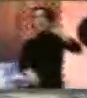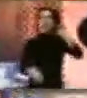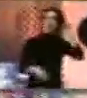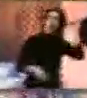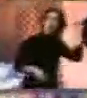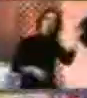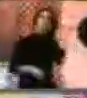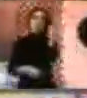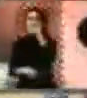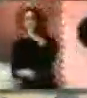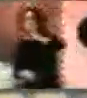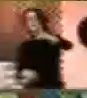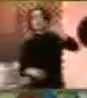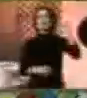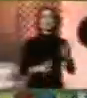escándalos,